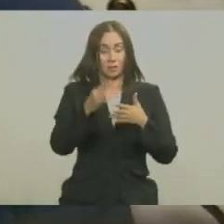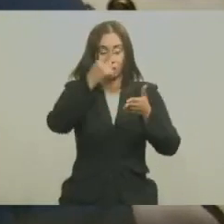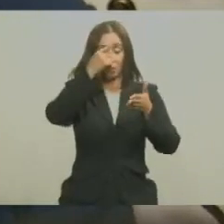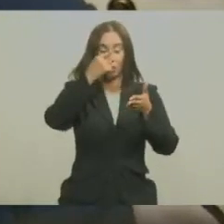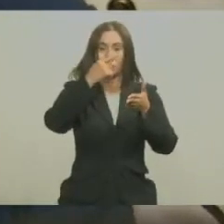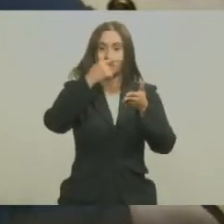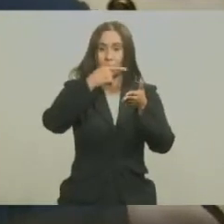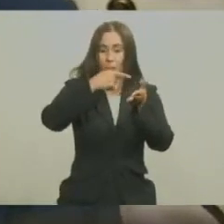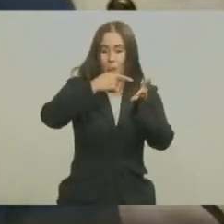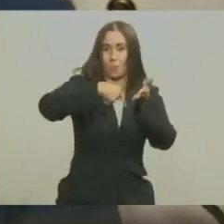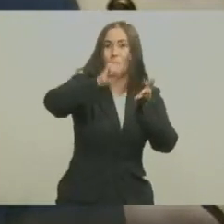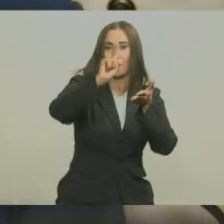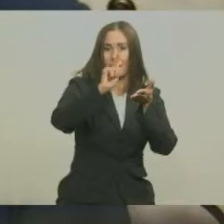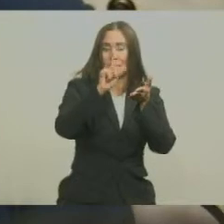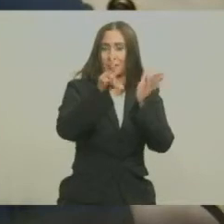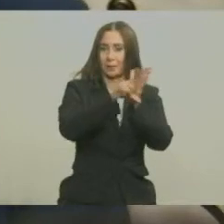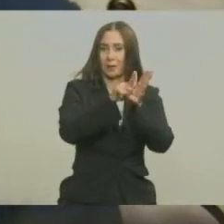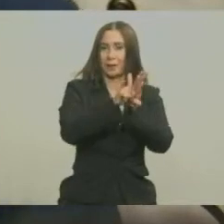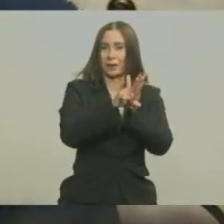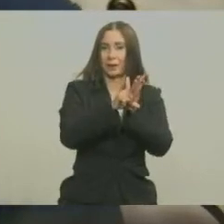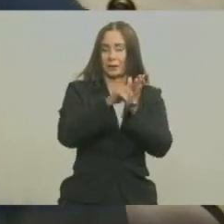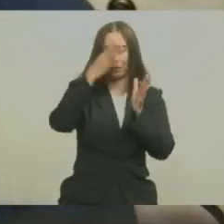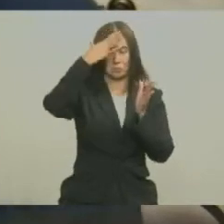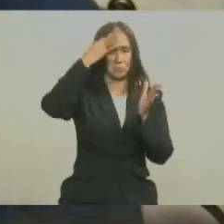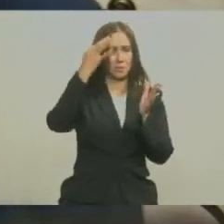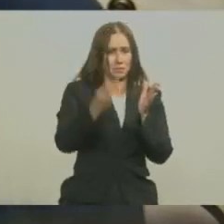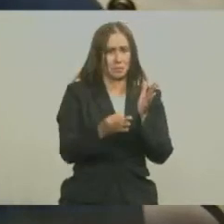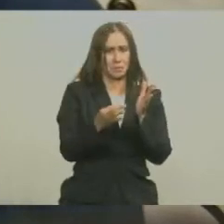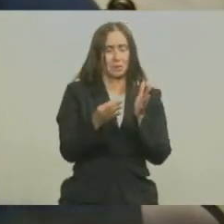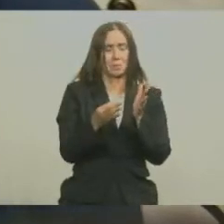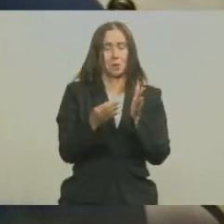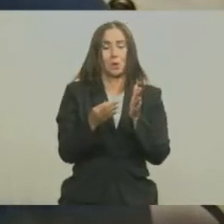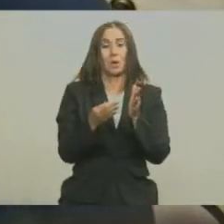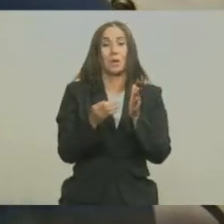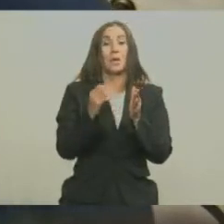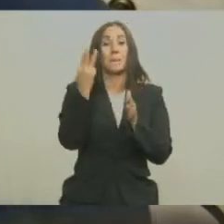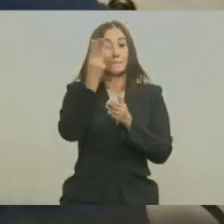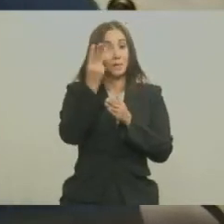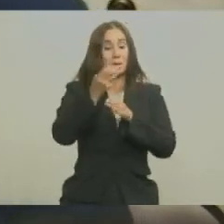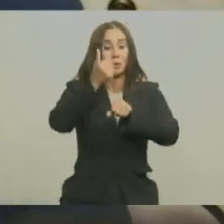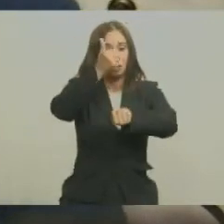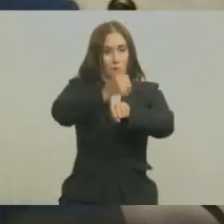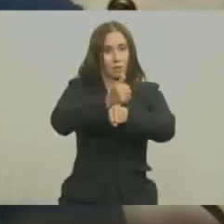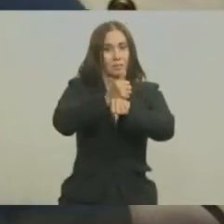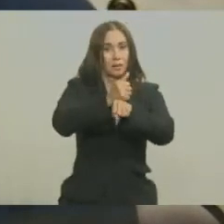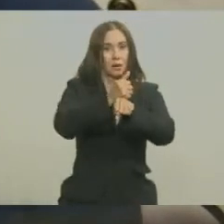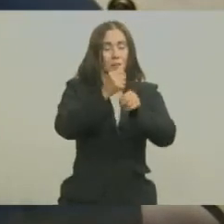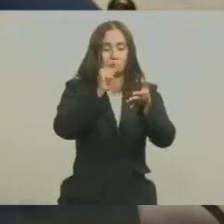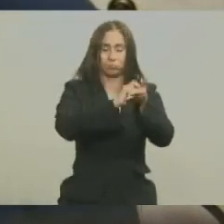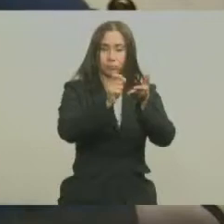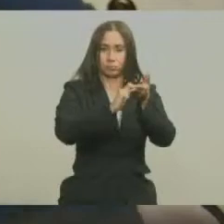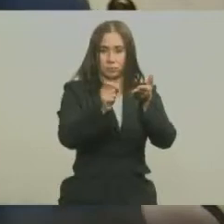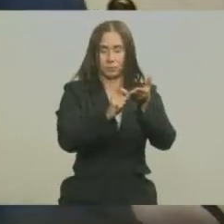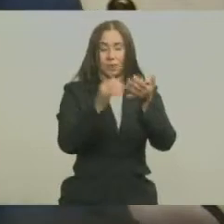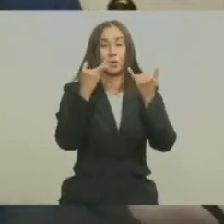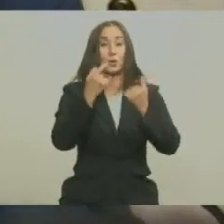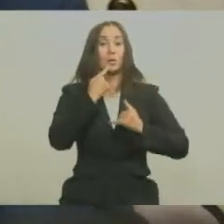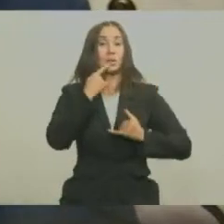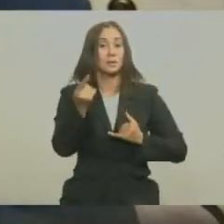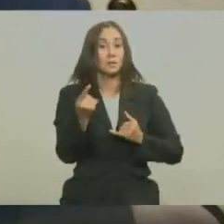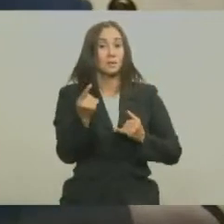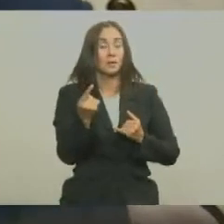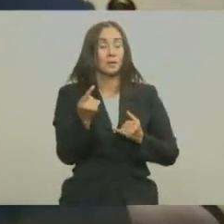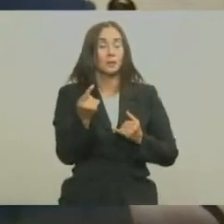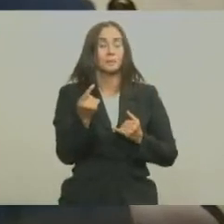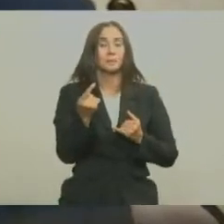ya tenemos tomada nuestra decisión, que será plasmada el próximo miércoles. Y reiteramos